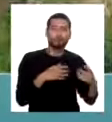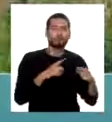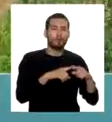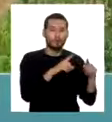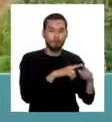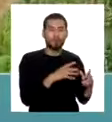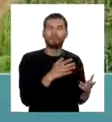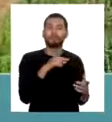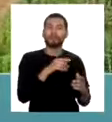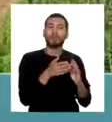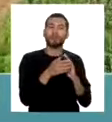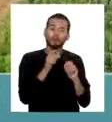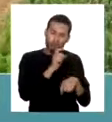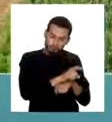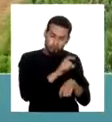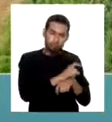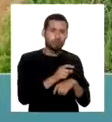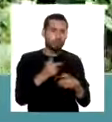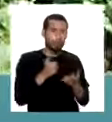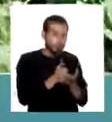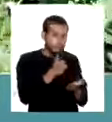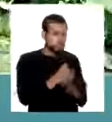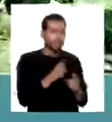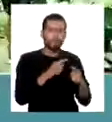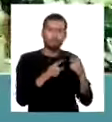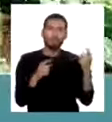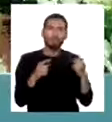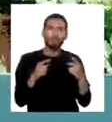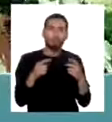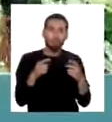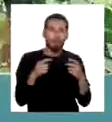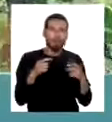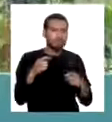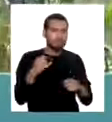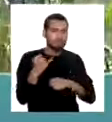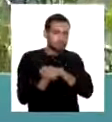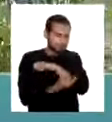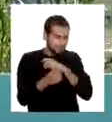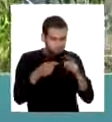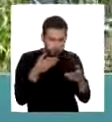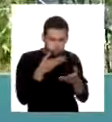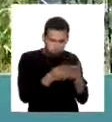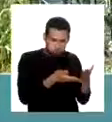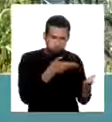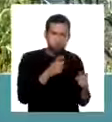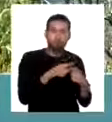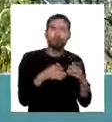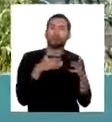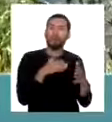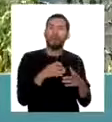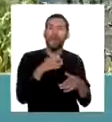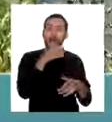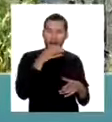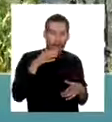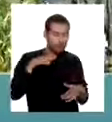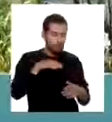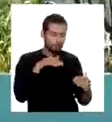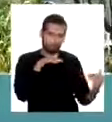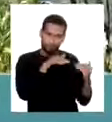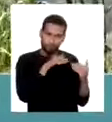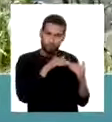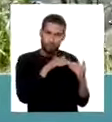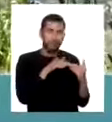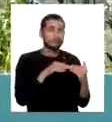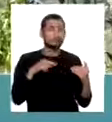través de capacitaciones, asistencia técnica, pero con una metodología de campesino a campesino. O sea,